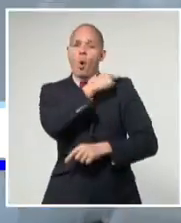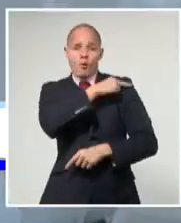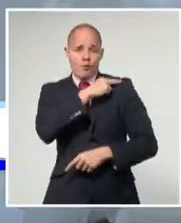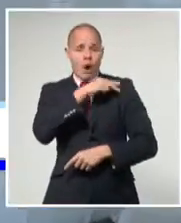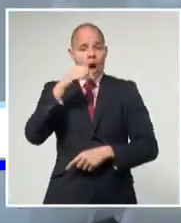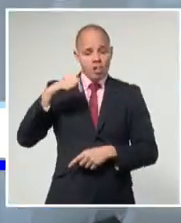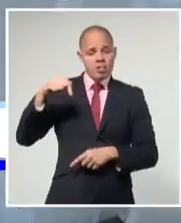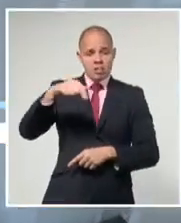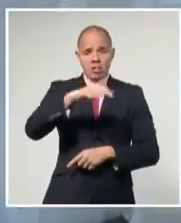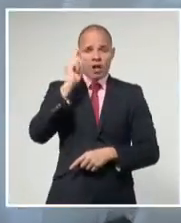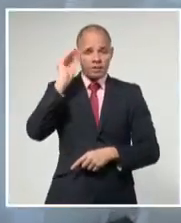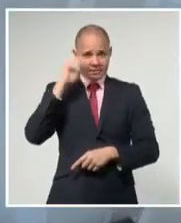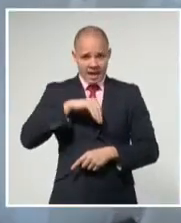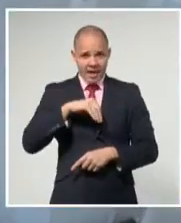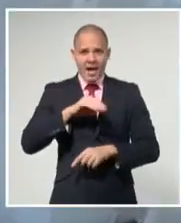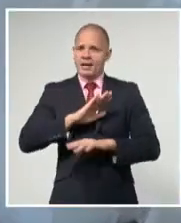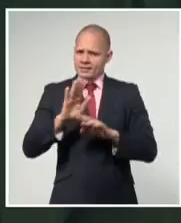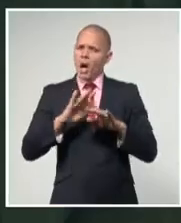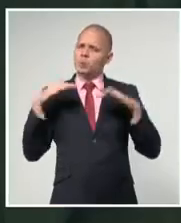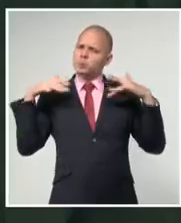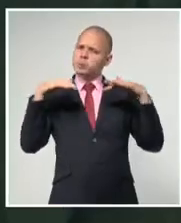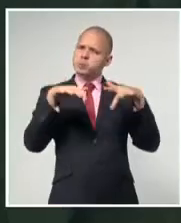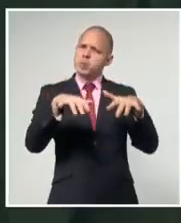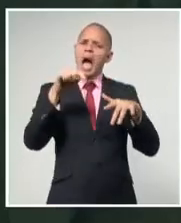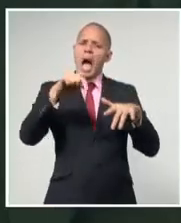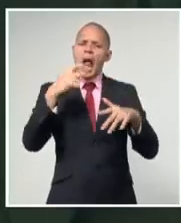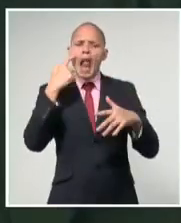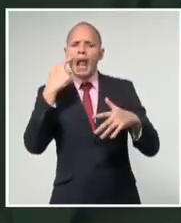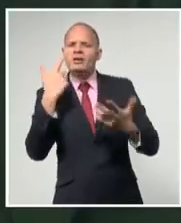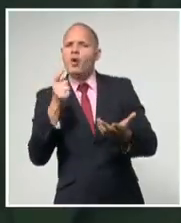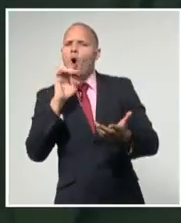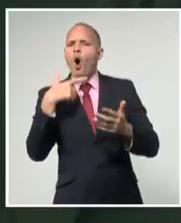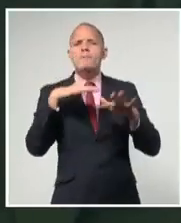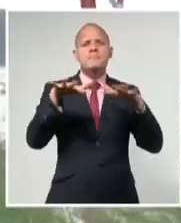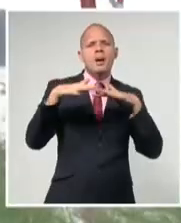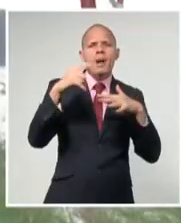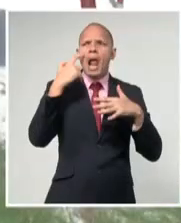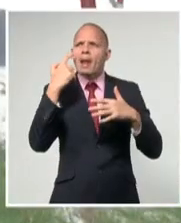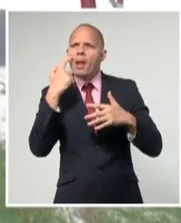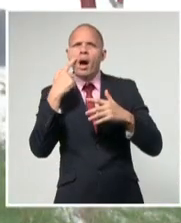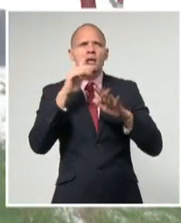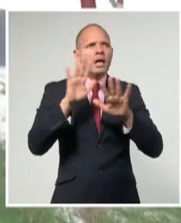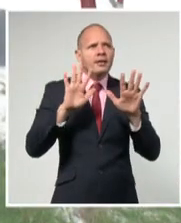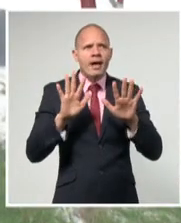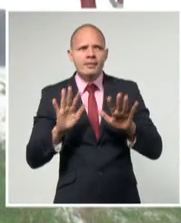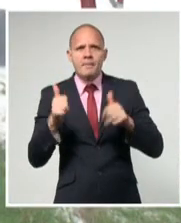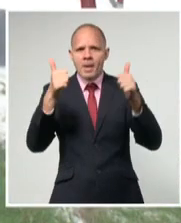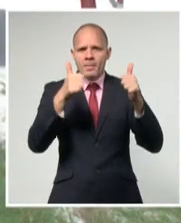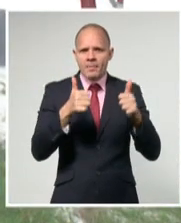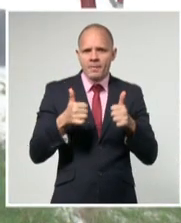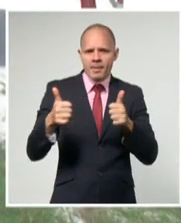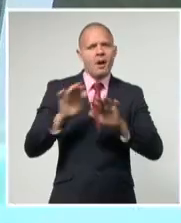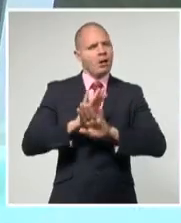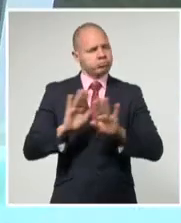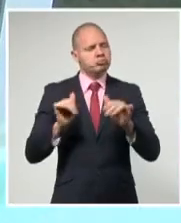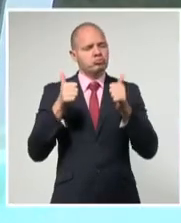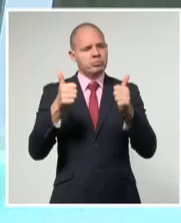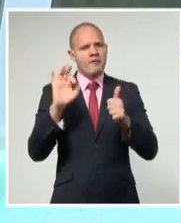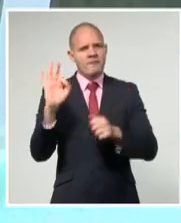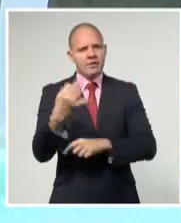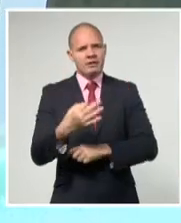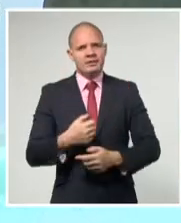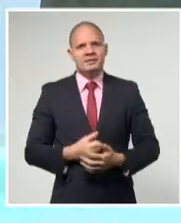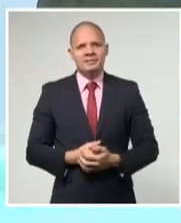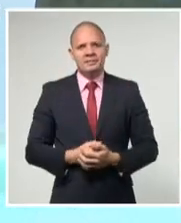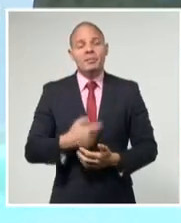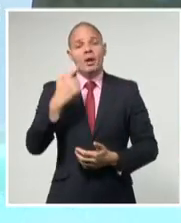consejo de defensa provincial para constatar el trabajo realizado por los diferentes organismos del territorio para garantizar